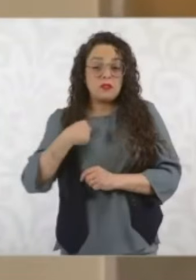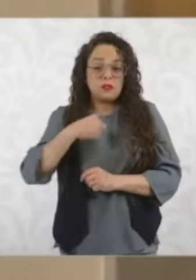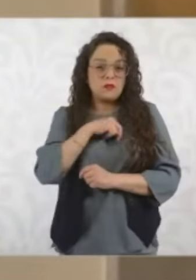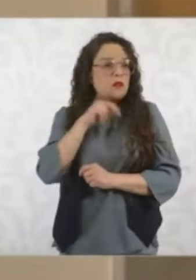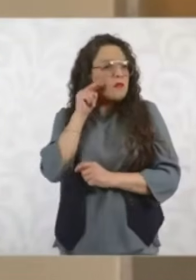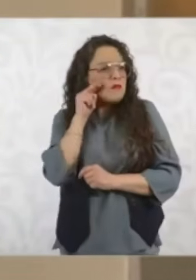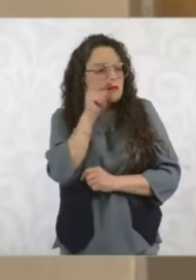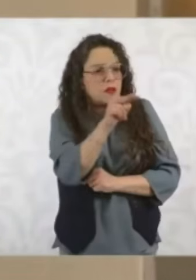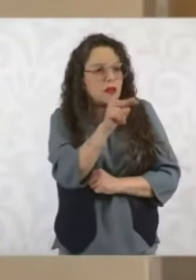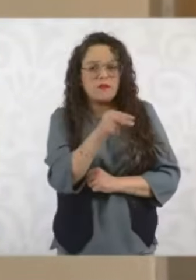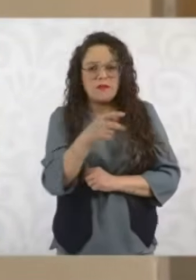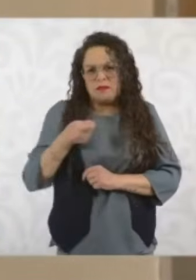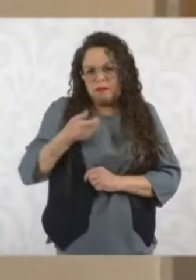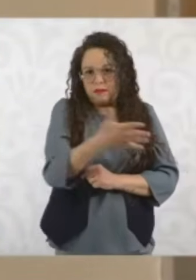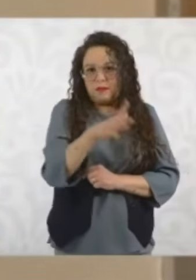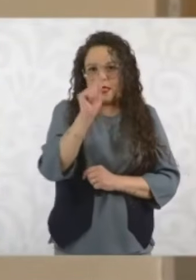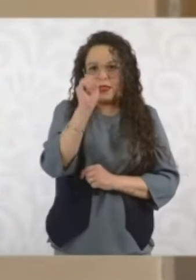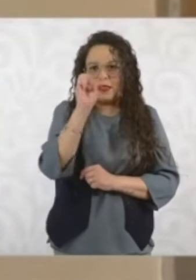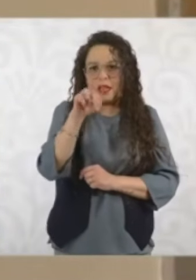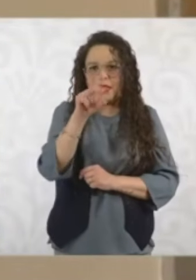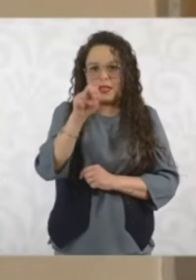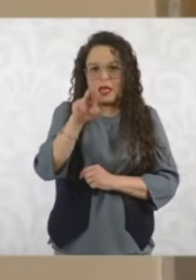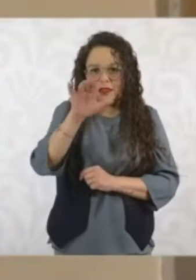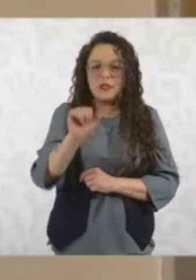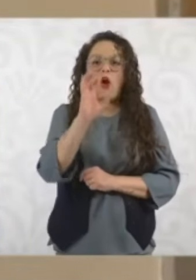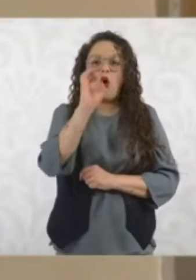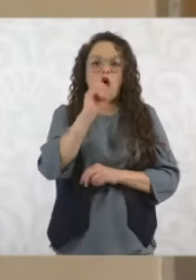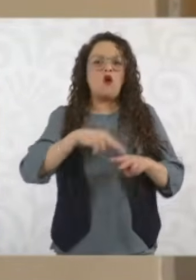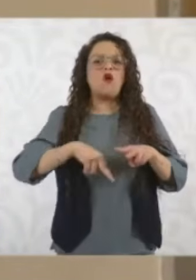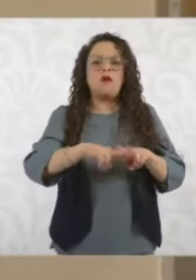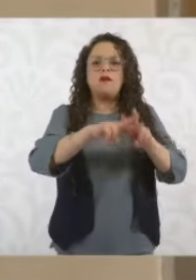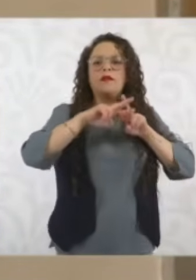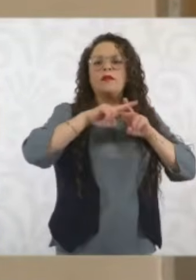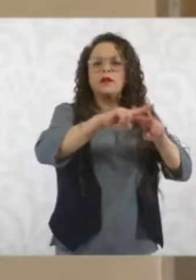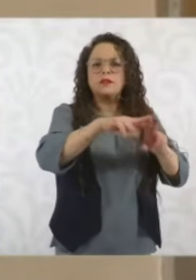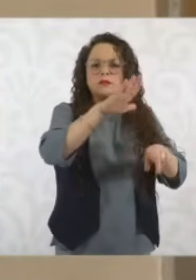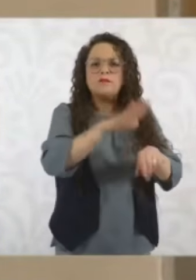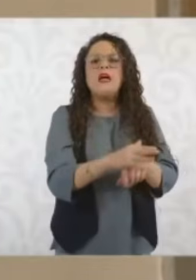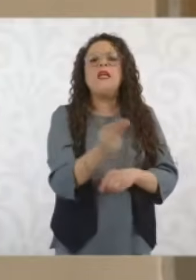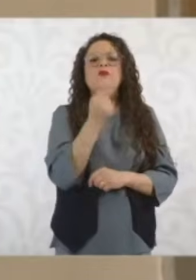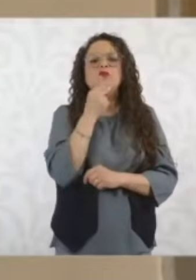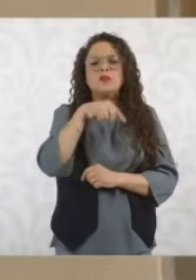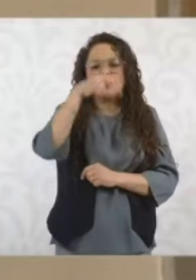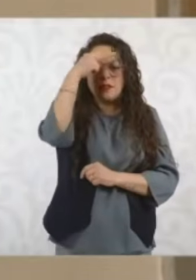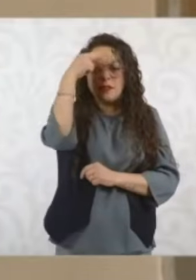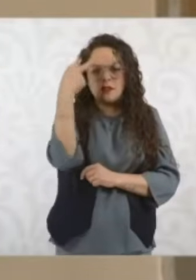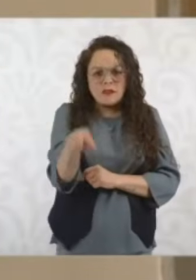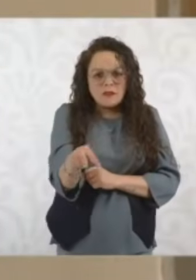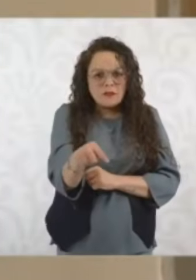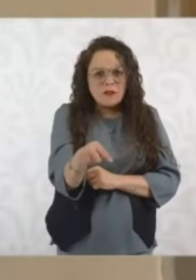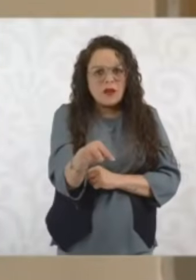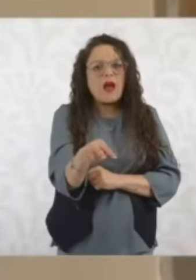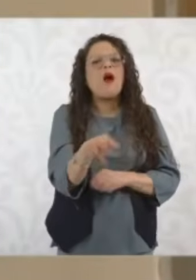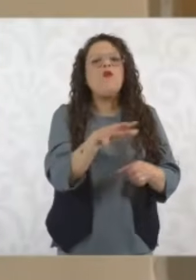tendencias. La tendencia o el hashtag que más se está utilizando en nuestro país es esta, con esta narrativa. Y